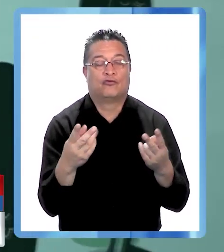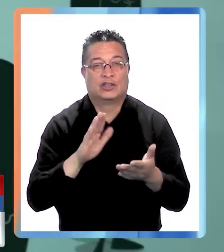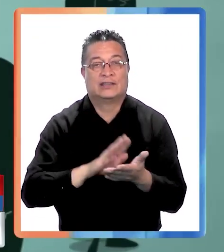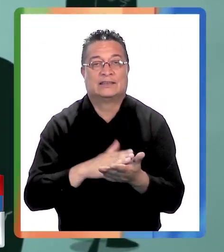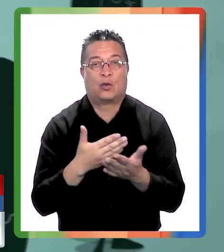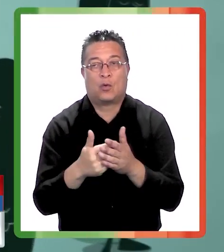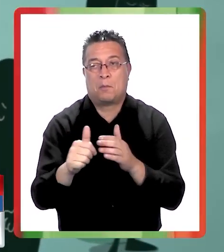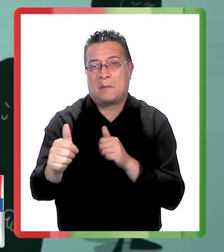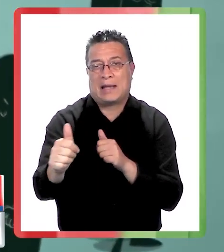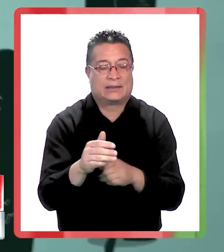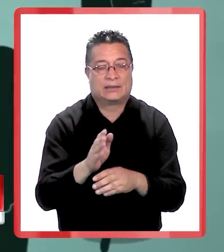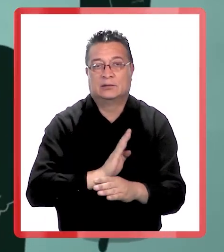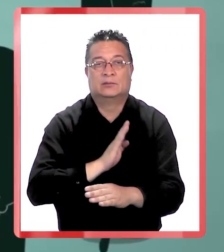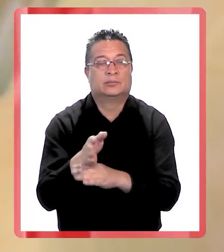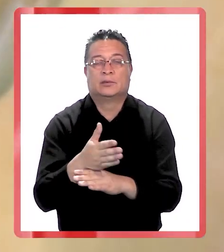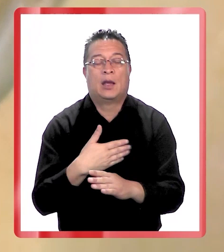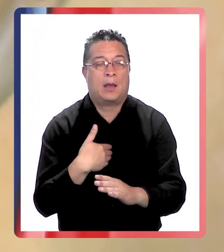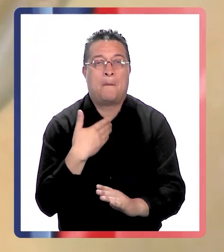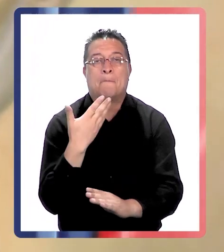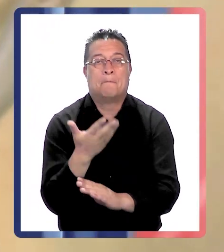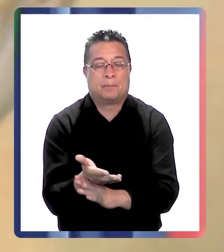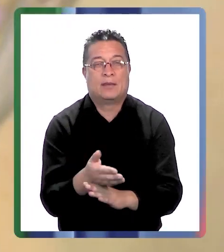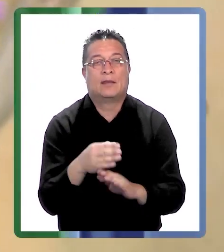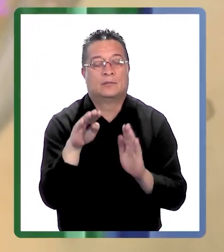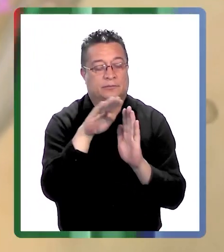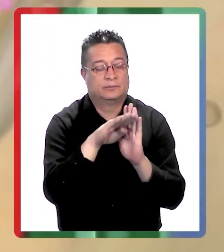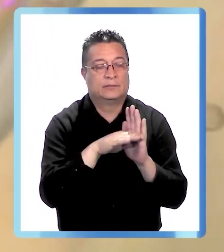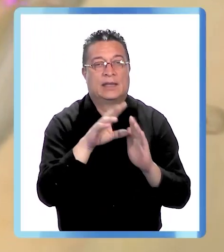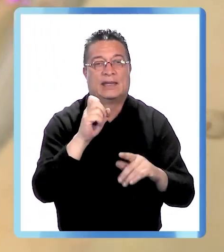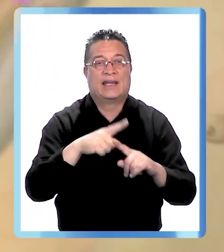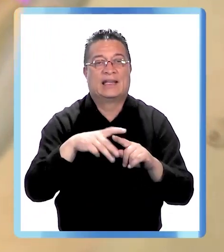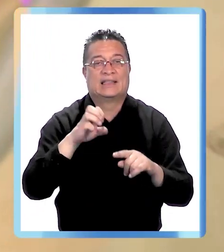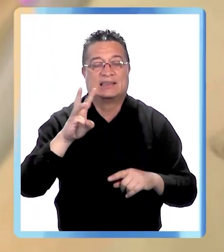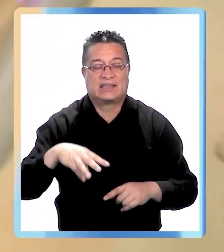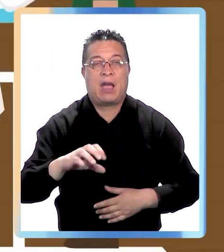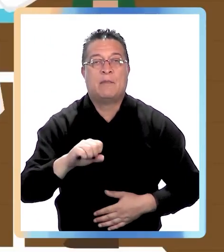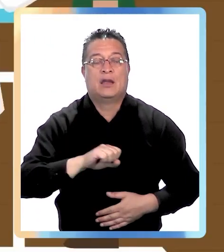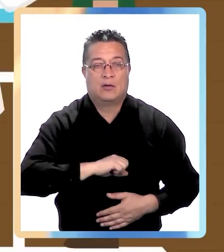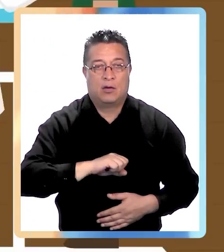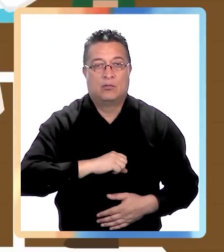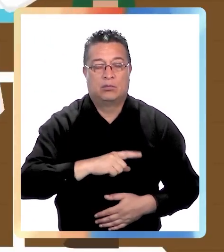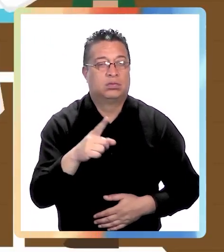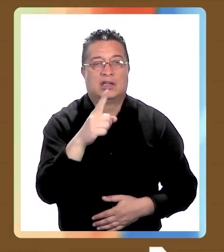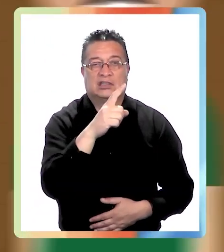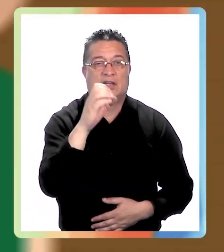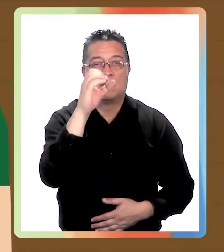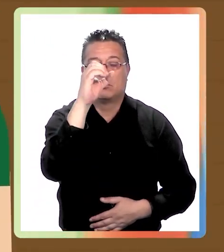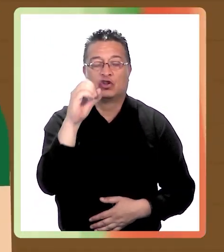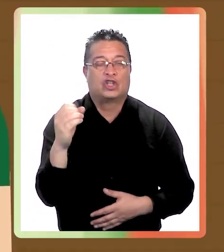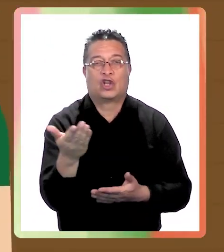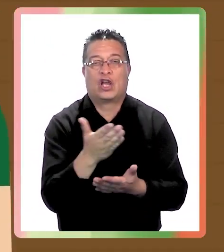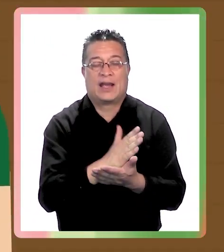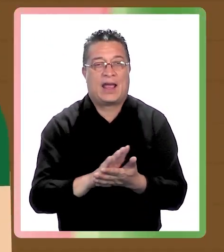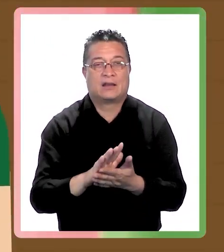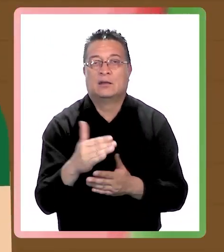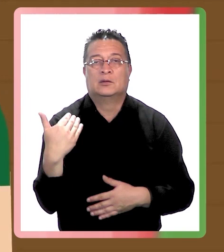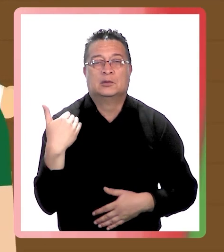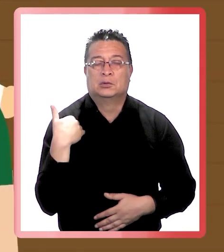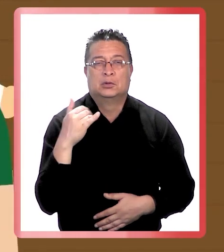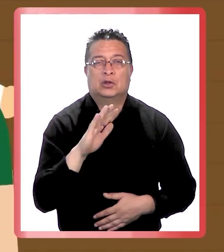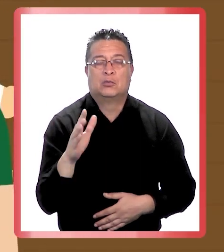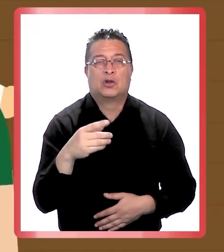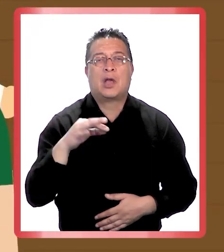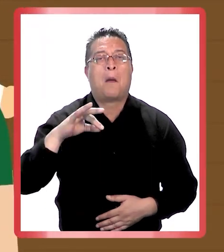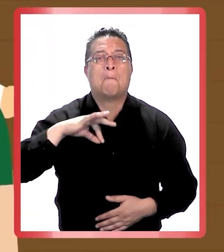de salud más cercano para solicitar realizar el examen de expectoración, que es totalmente gratuito, independiente de